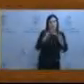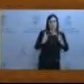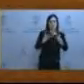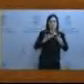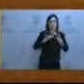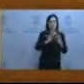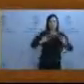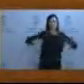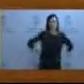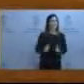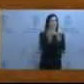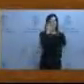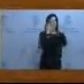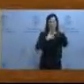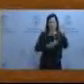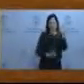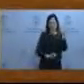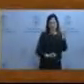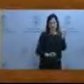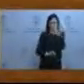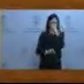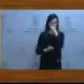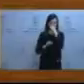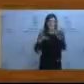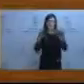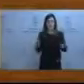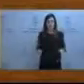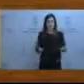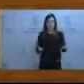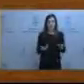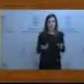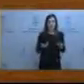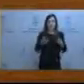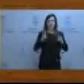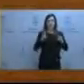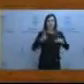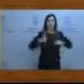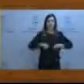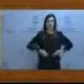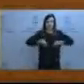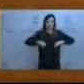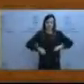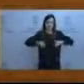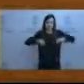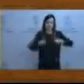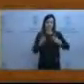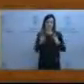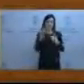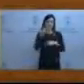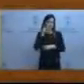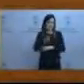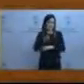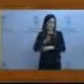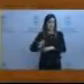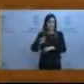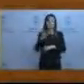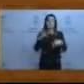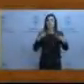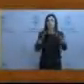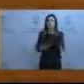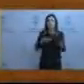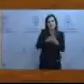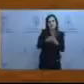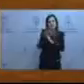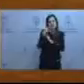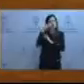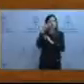afectada por esta causa. La forma de la fibrilación, la más frecuente, la que hoy nos interesa, tiene una experiencia acumulada en